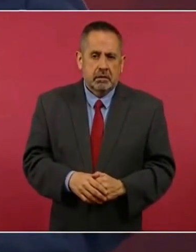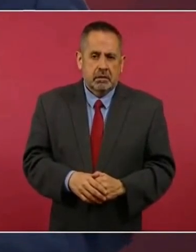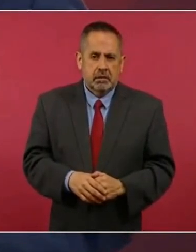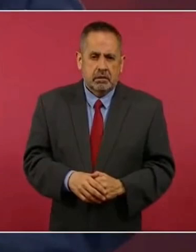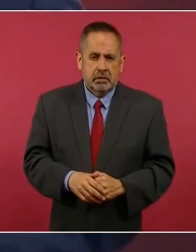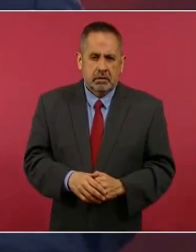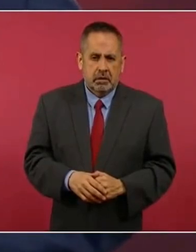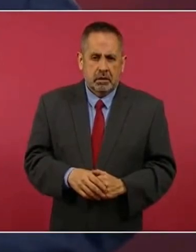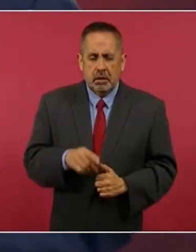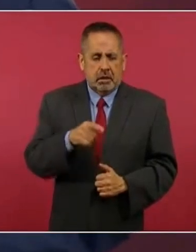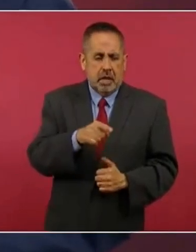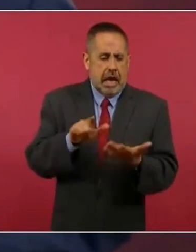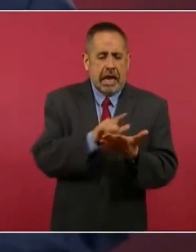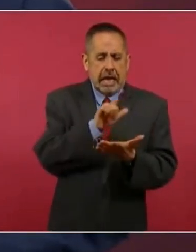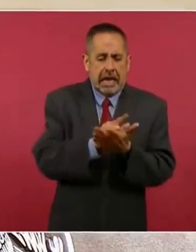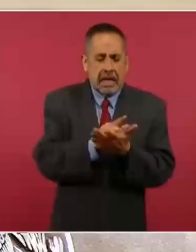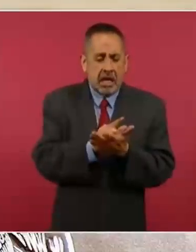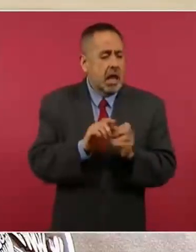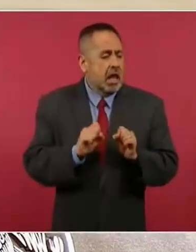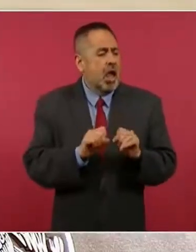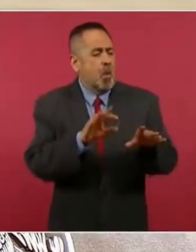No hay ninguna ley que diga que está permitido robar.